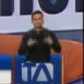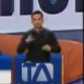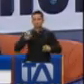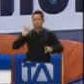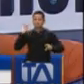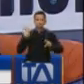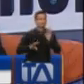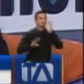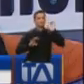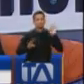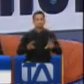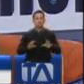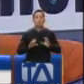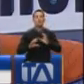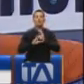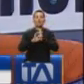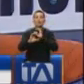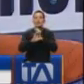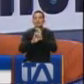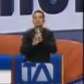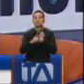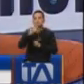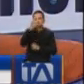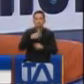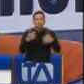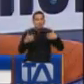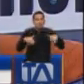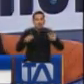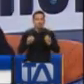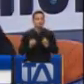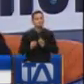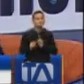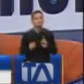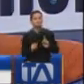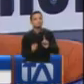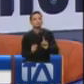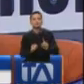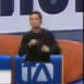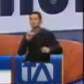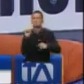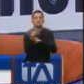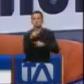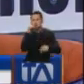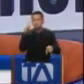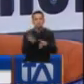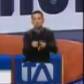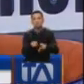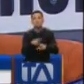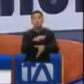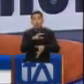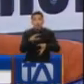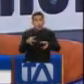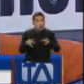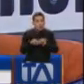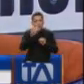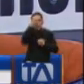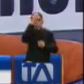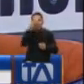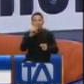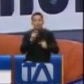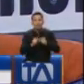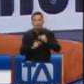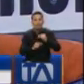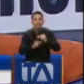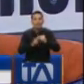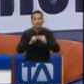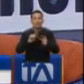quienes estamos en el bus, cuando vemos una agresión de esa naturaleza, la rechazamos. Y poco a poco vamos a tener un cambio cultural. Esto no